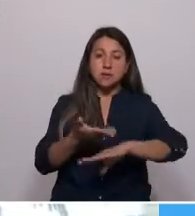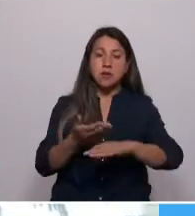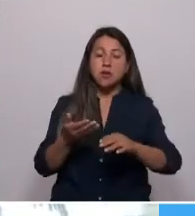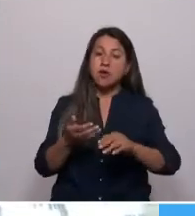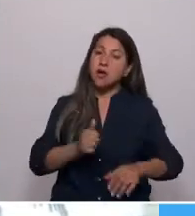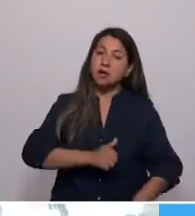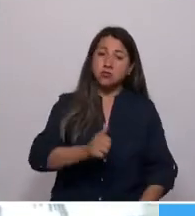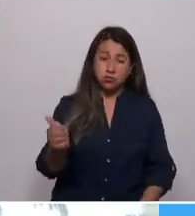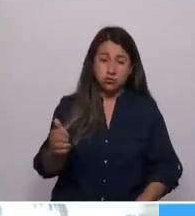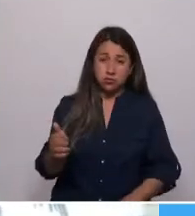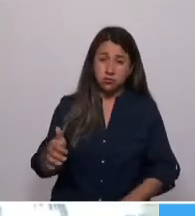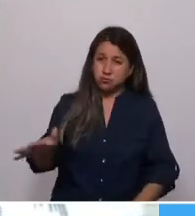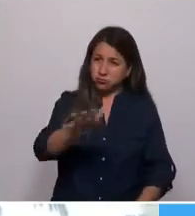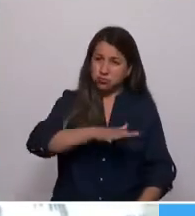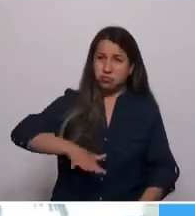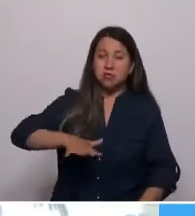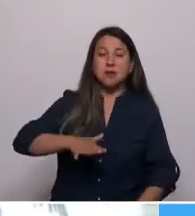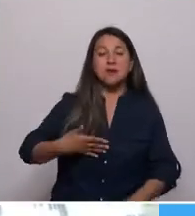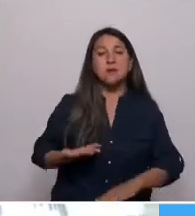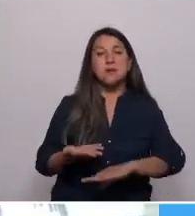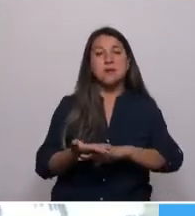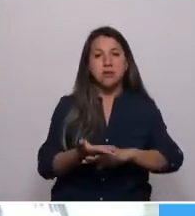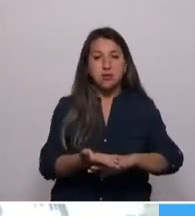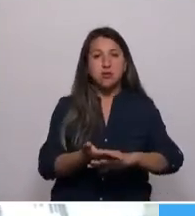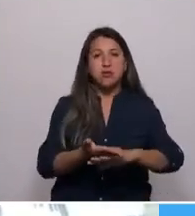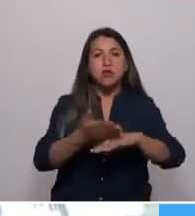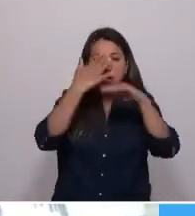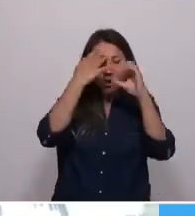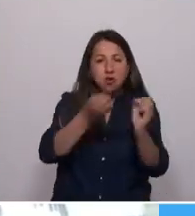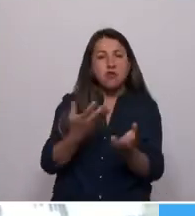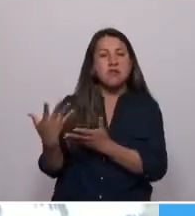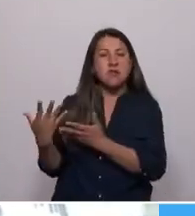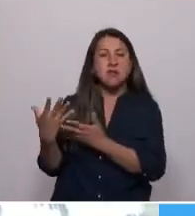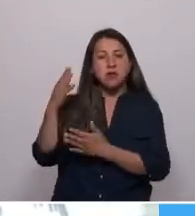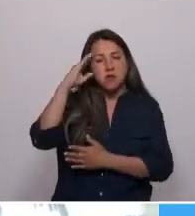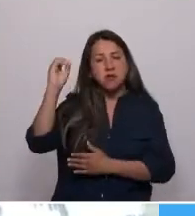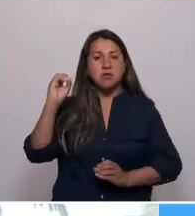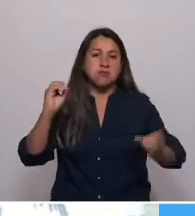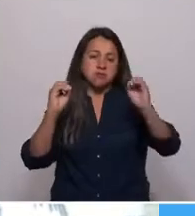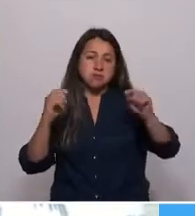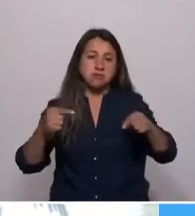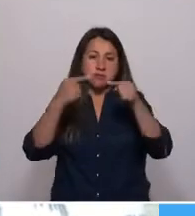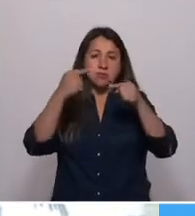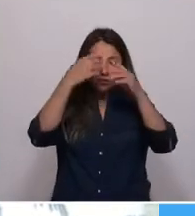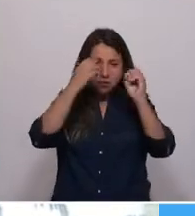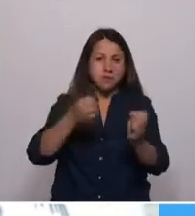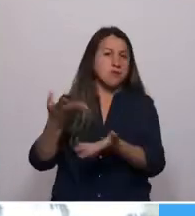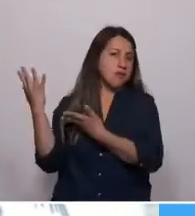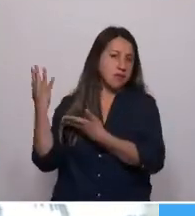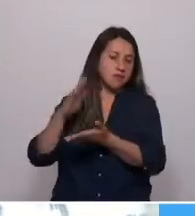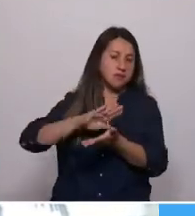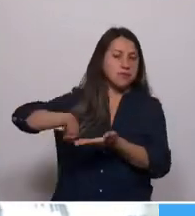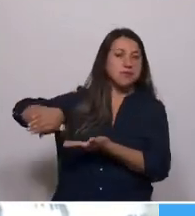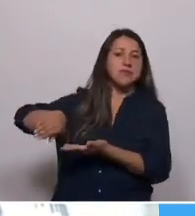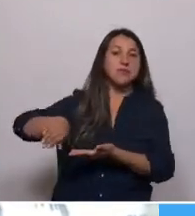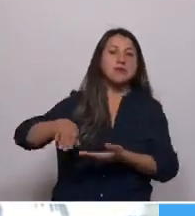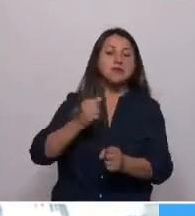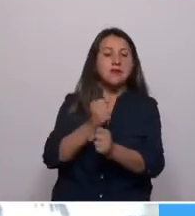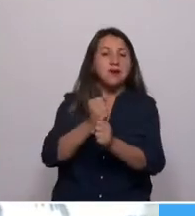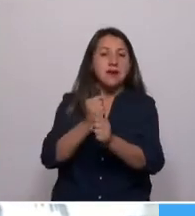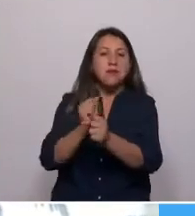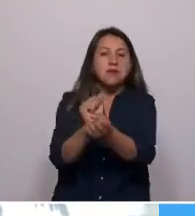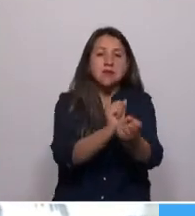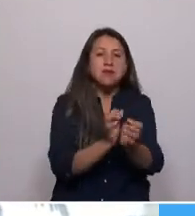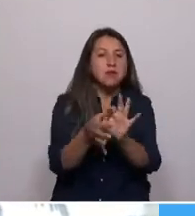que los aquí presentes que dejemos a un lado nuestras diferencias y trabajemos de la mano es lo que nos une para